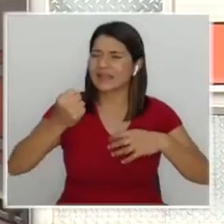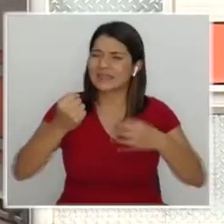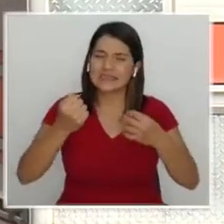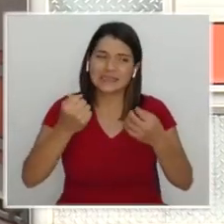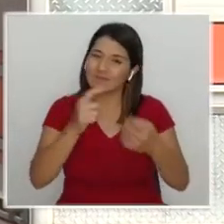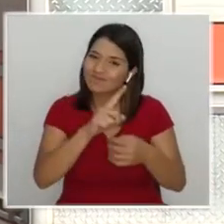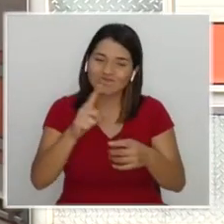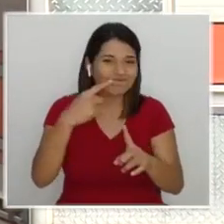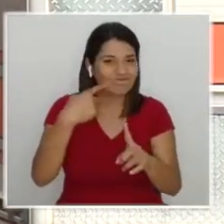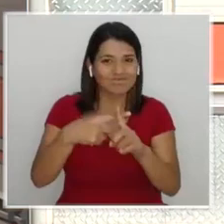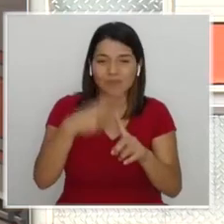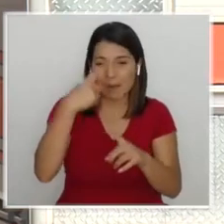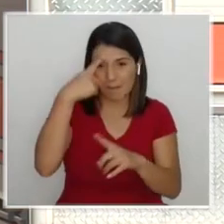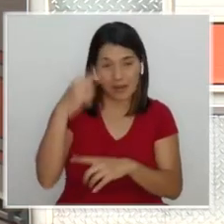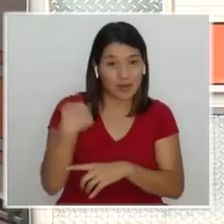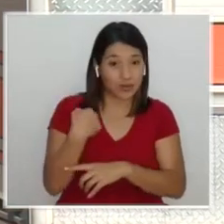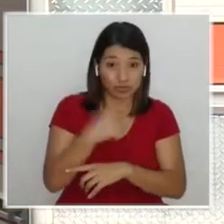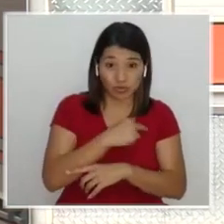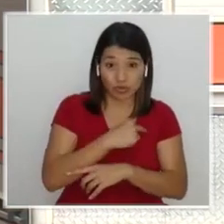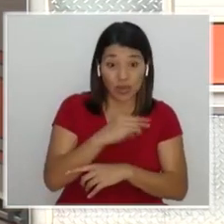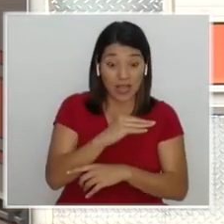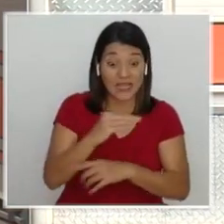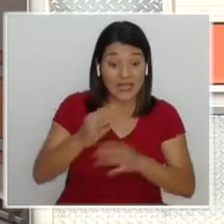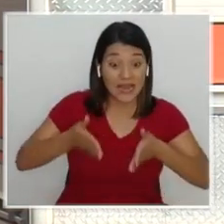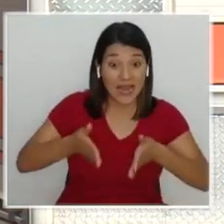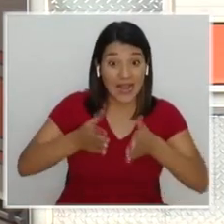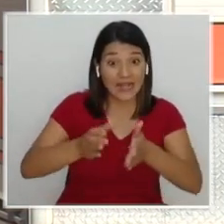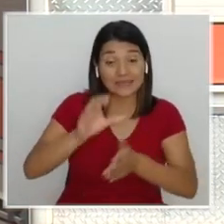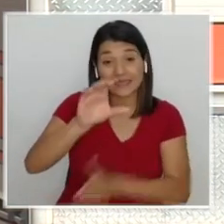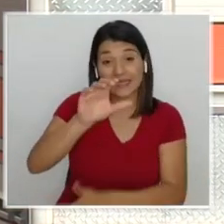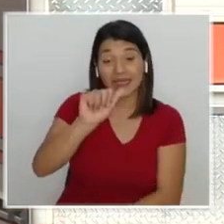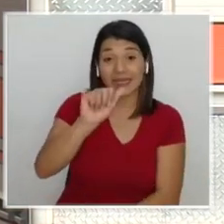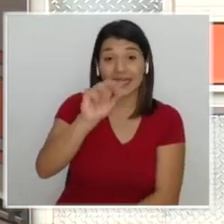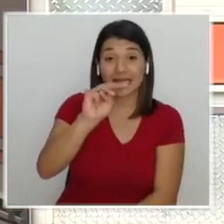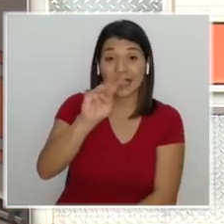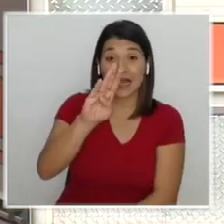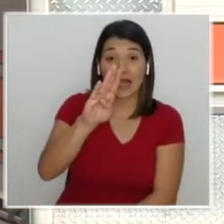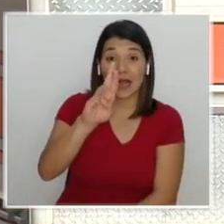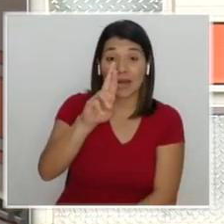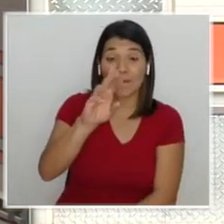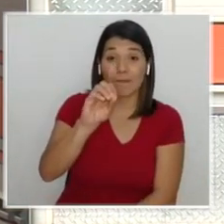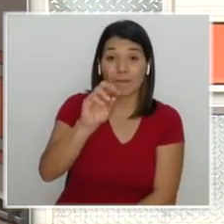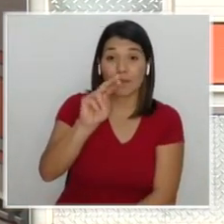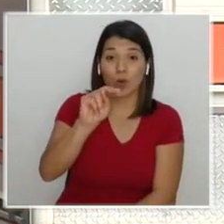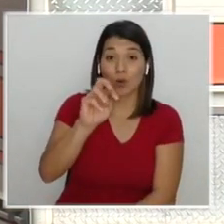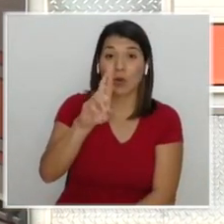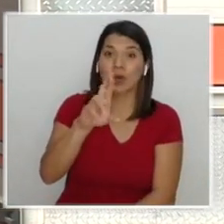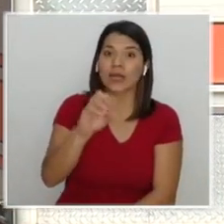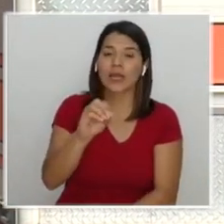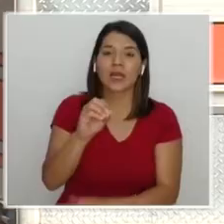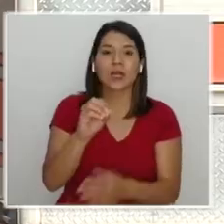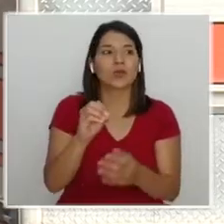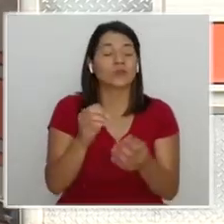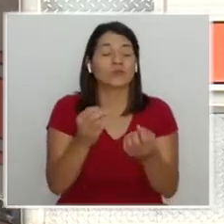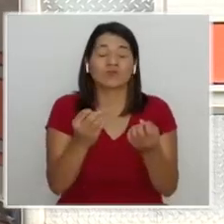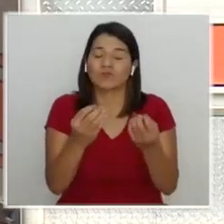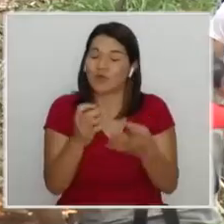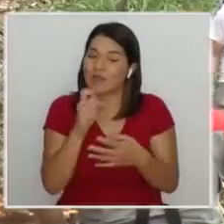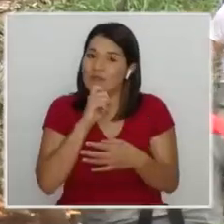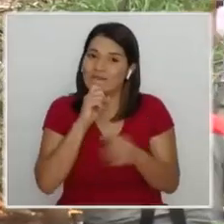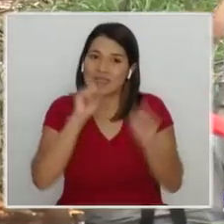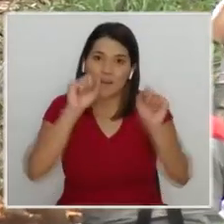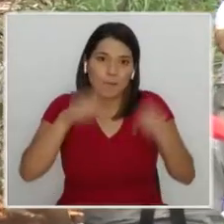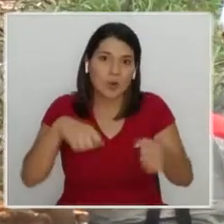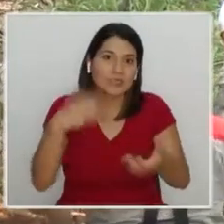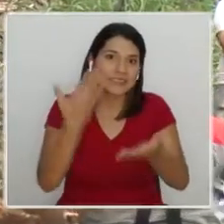ruta de Cambronero estaba bastante difícil de llegar hasta el sitio donde se